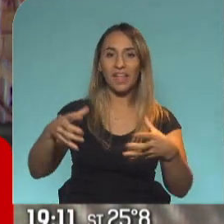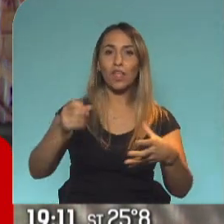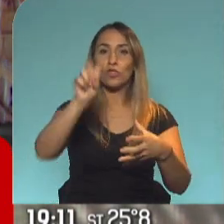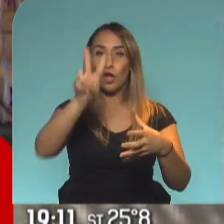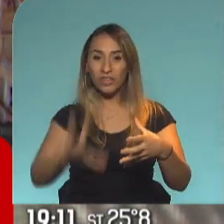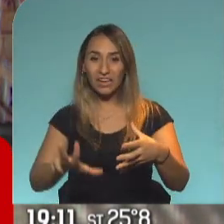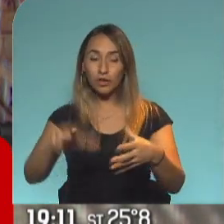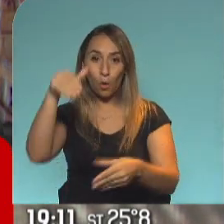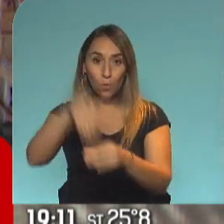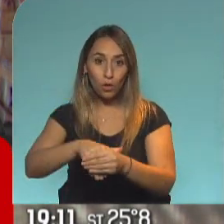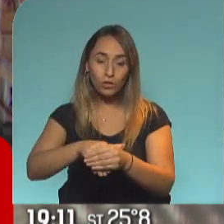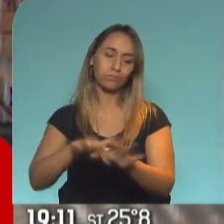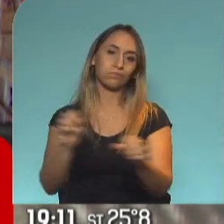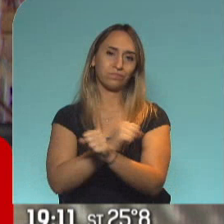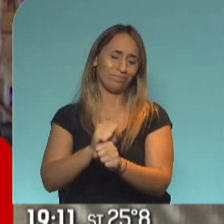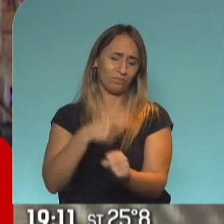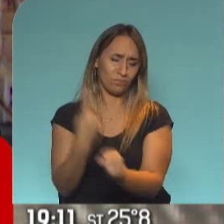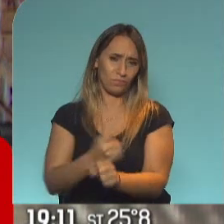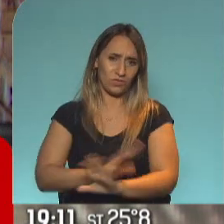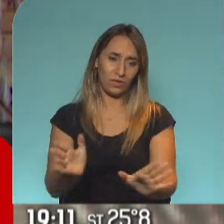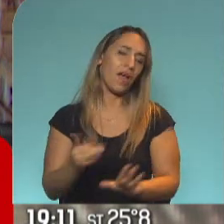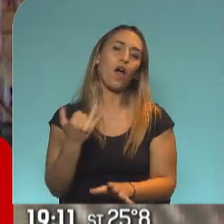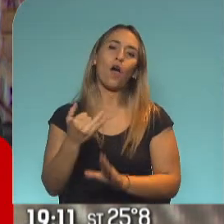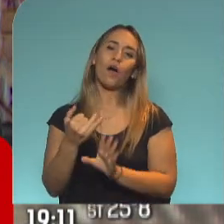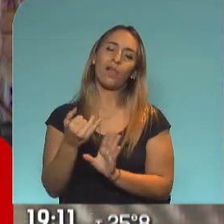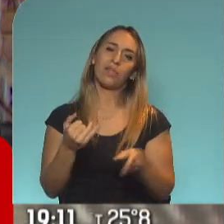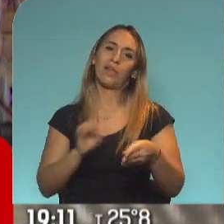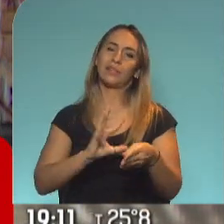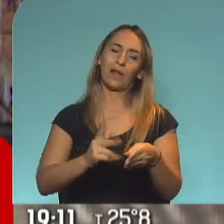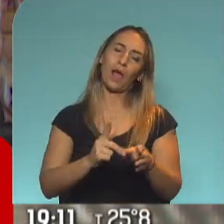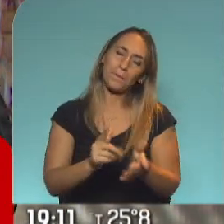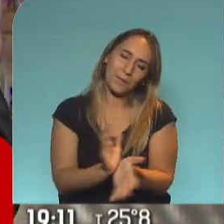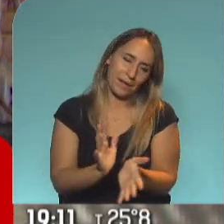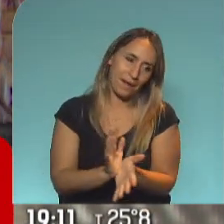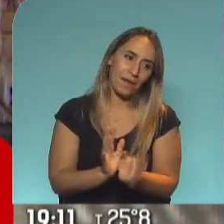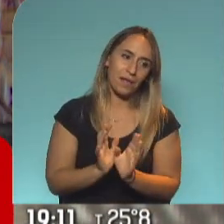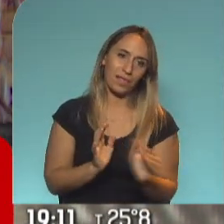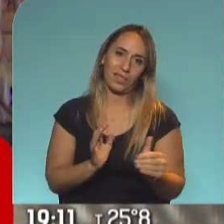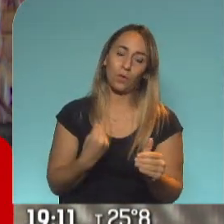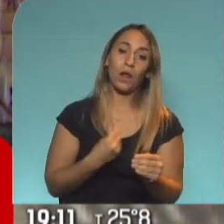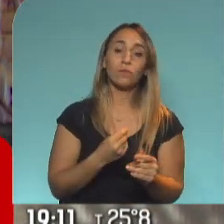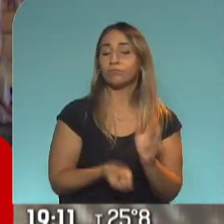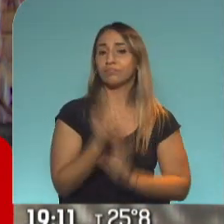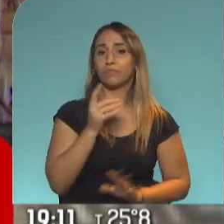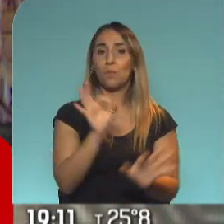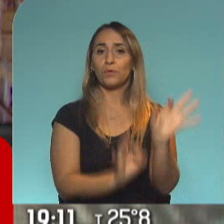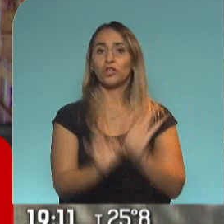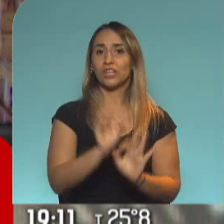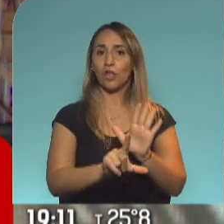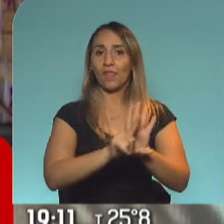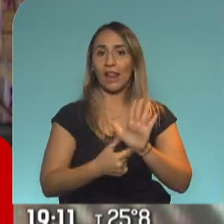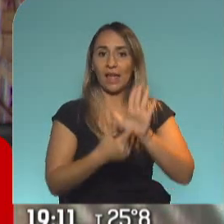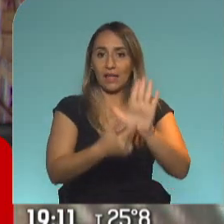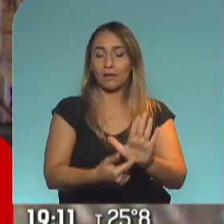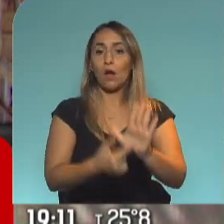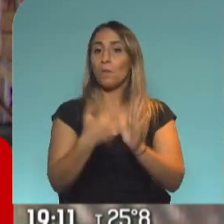inalcanzable. Después hay otro camino más corto, es como una trampita legislativa, pero que se hace habitualmente, que es un proyecto de ley. Proponer una bicameral a